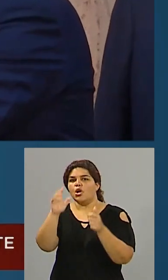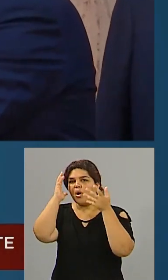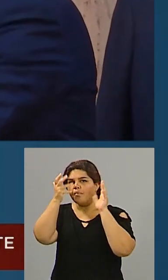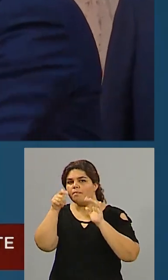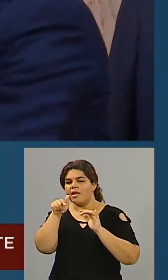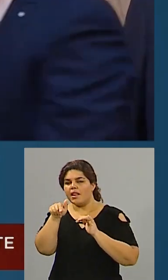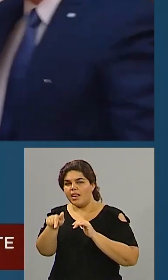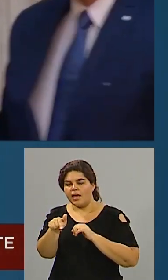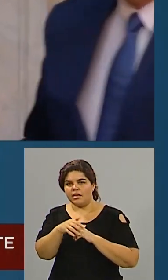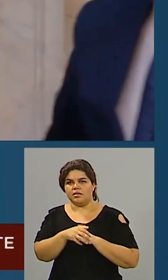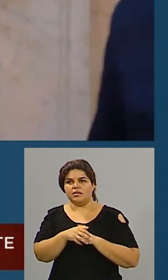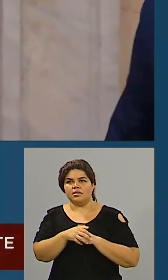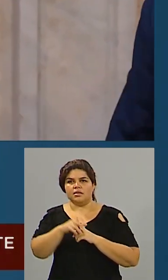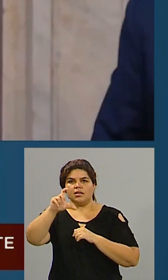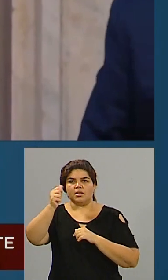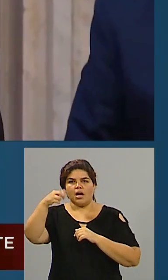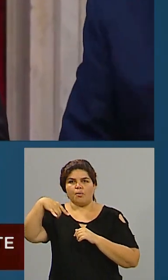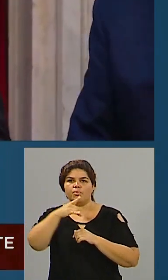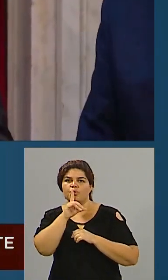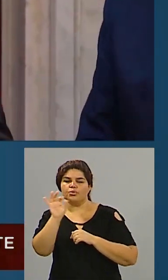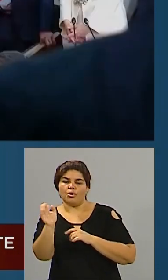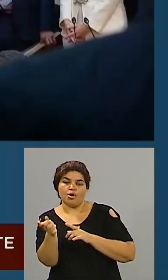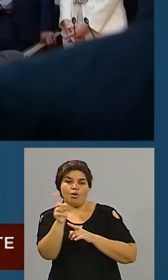Patricia Bullrich en forma personal sin pasar